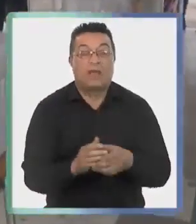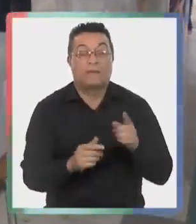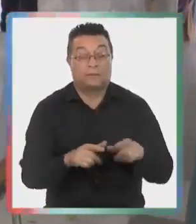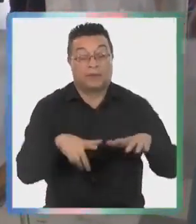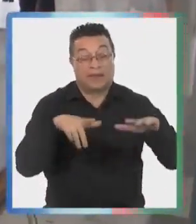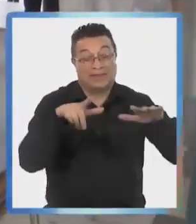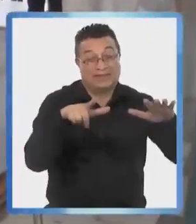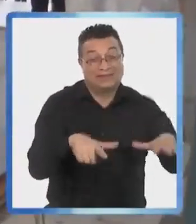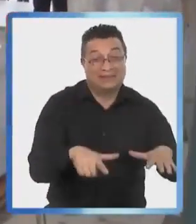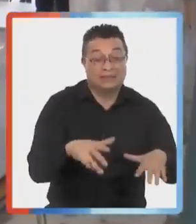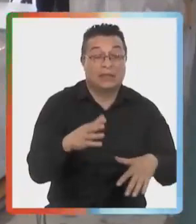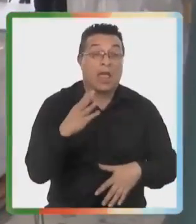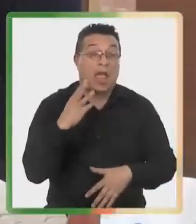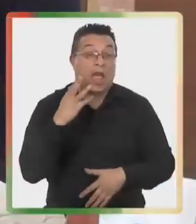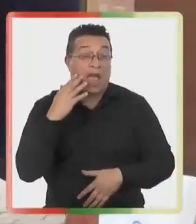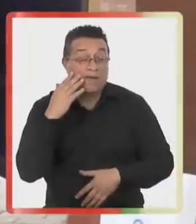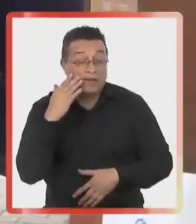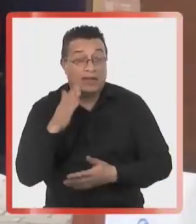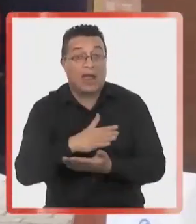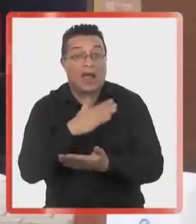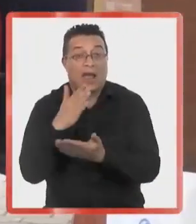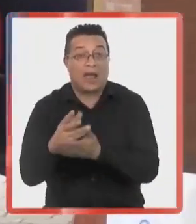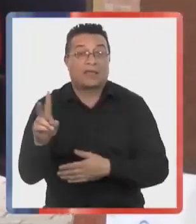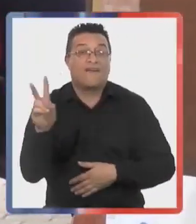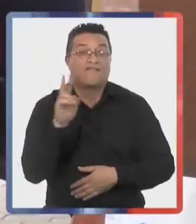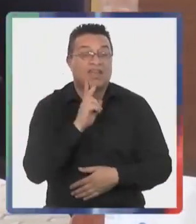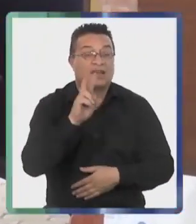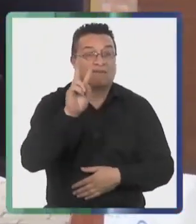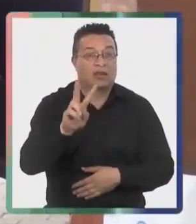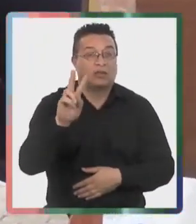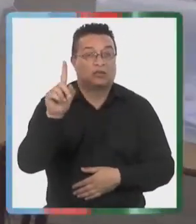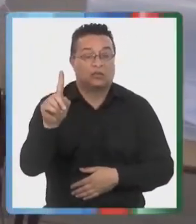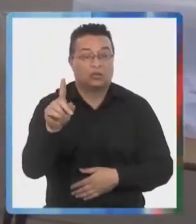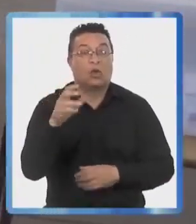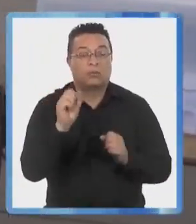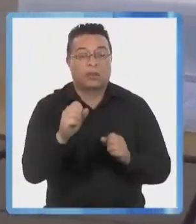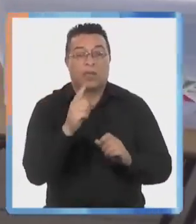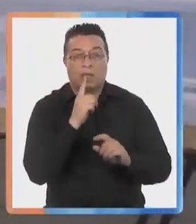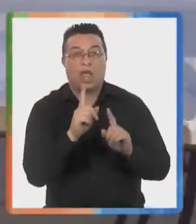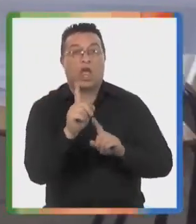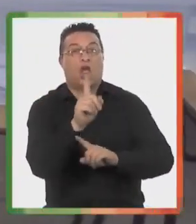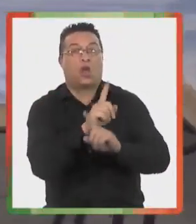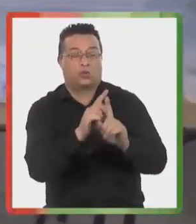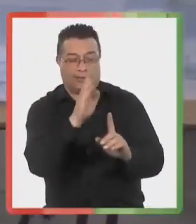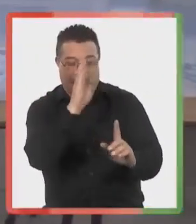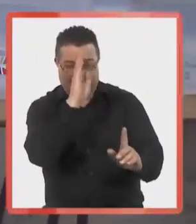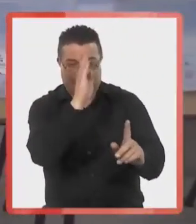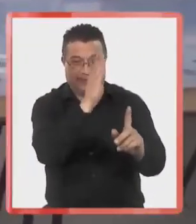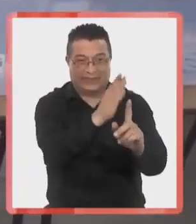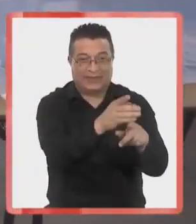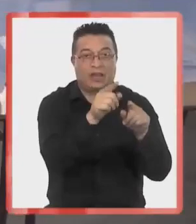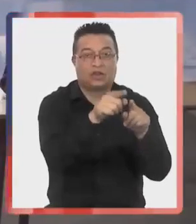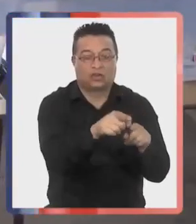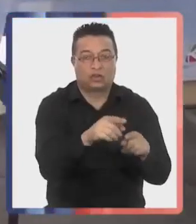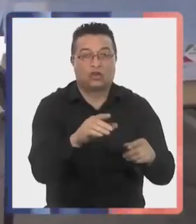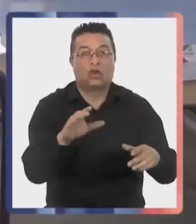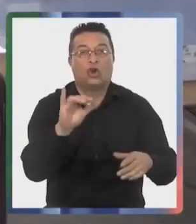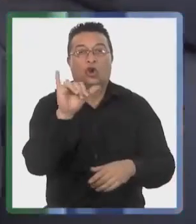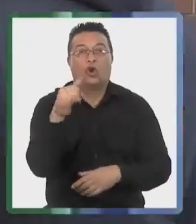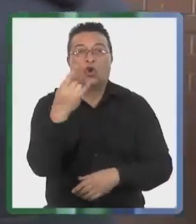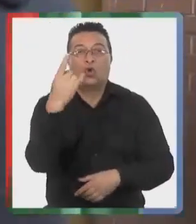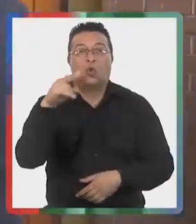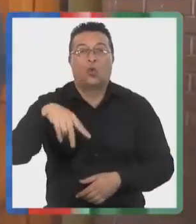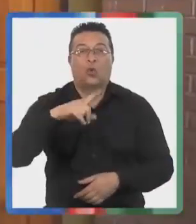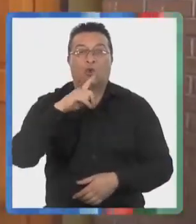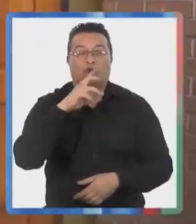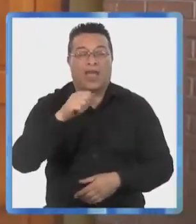del 17 de abril hasta el viernes 21. Pueden presentar las excusas directamente en las juntas